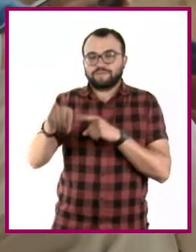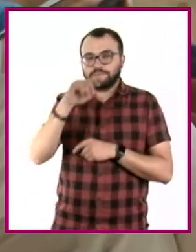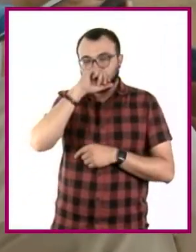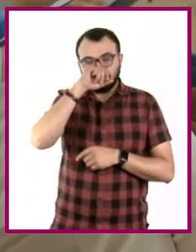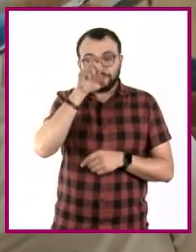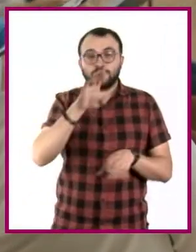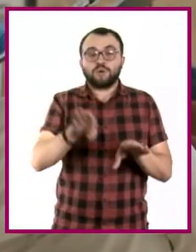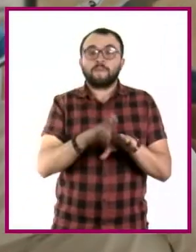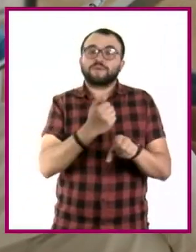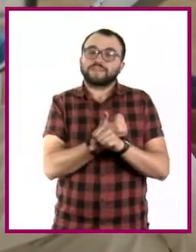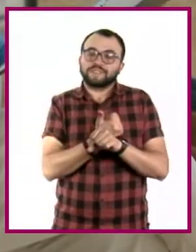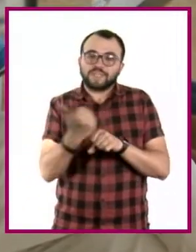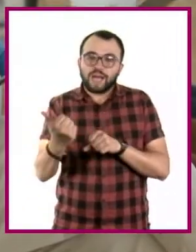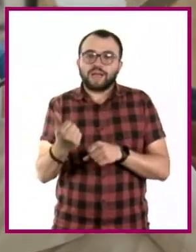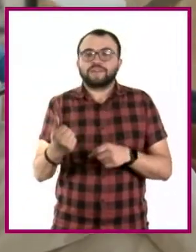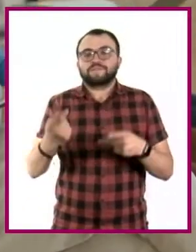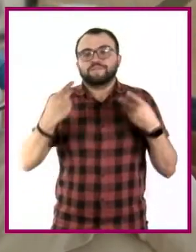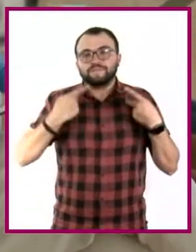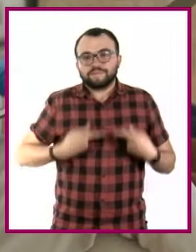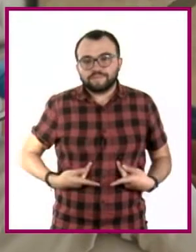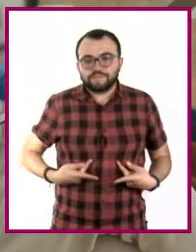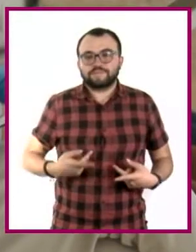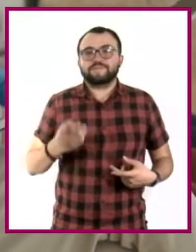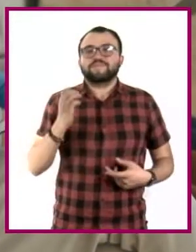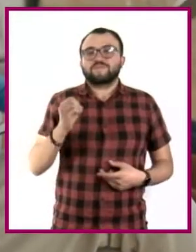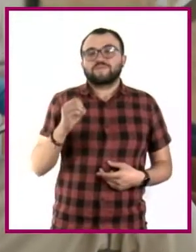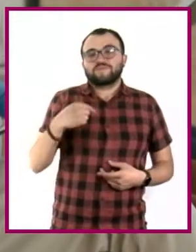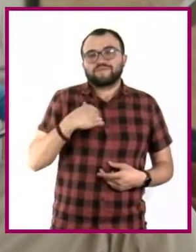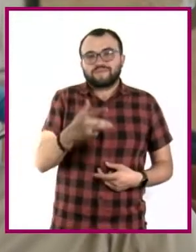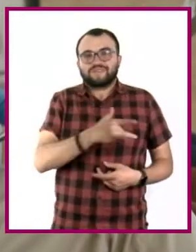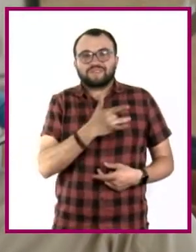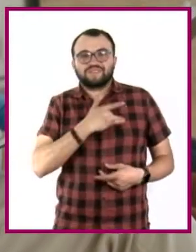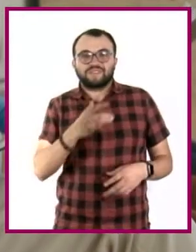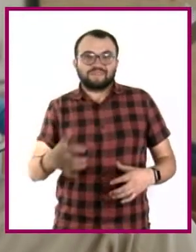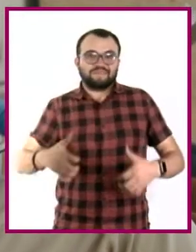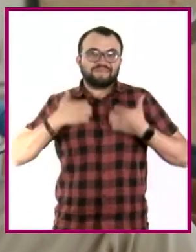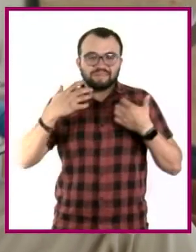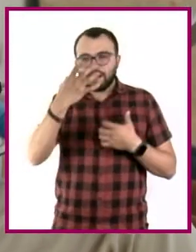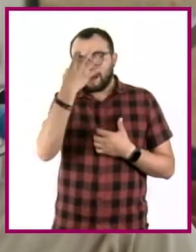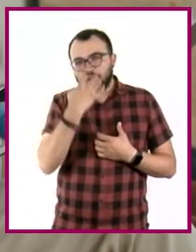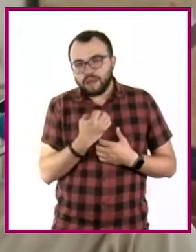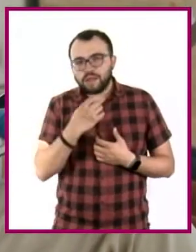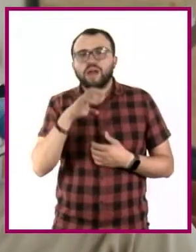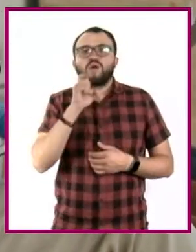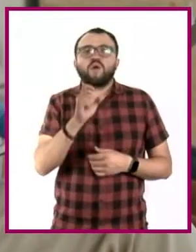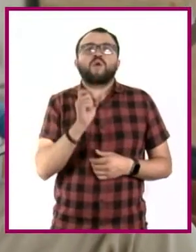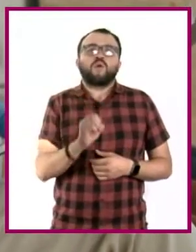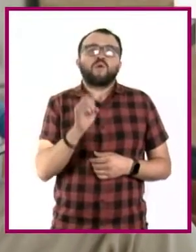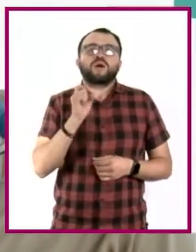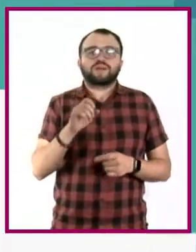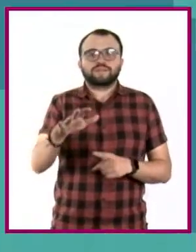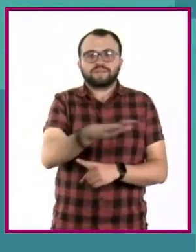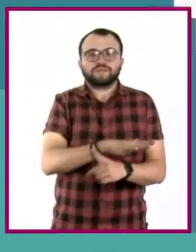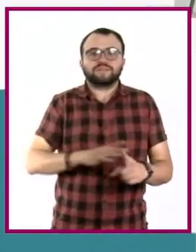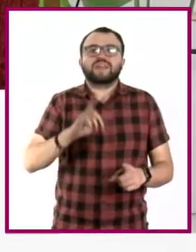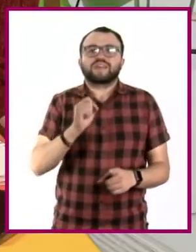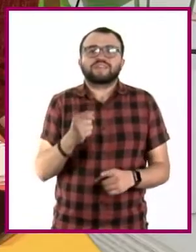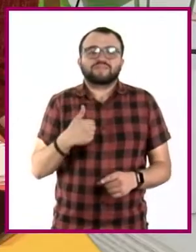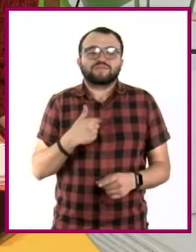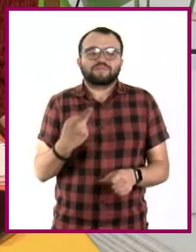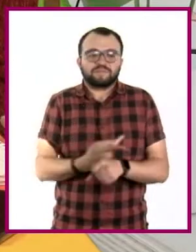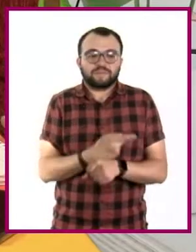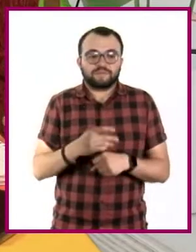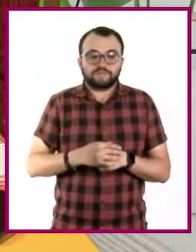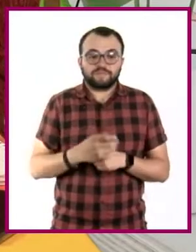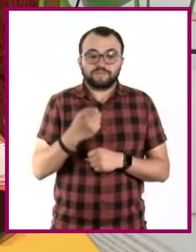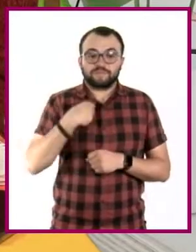genética, personalidad, temperamento y estado de ánimo, así como el contexto en el que ésta tiene lugar.